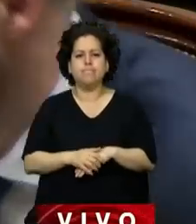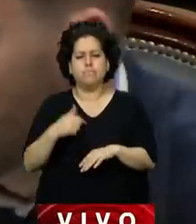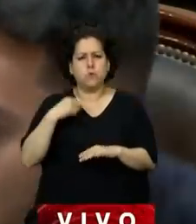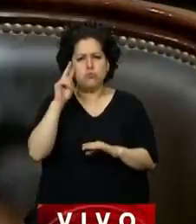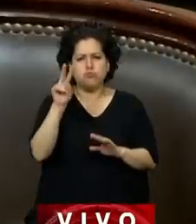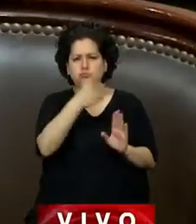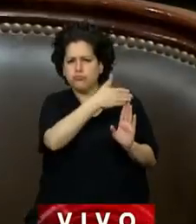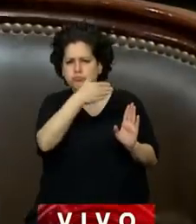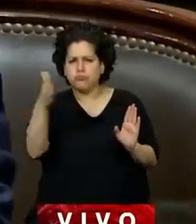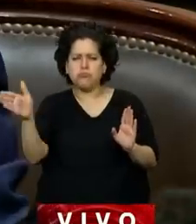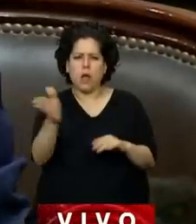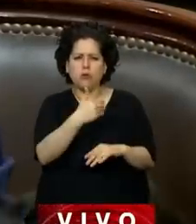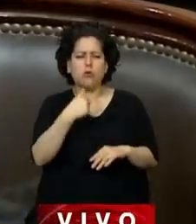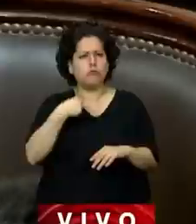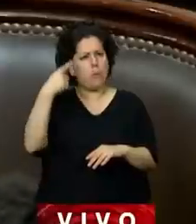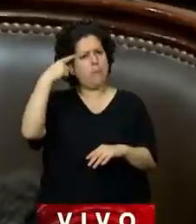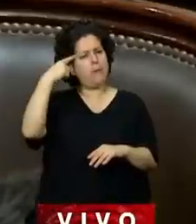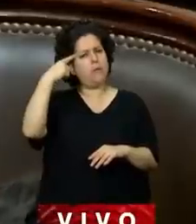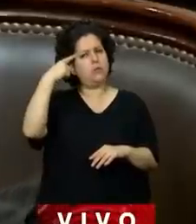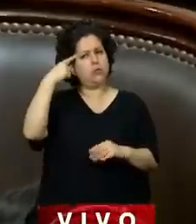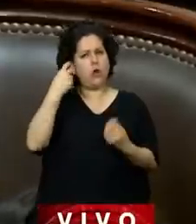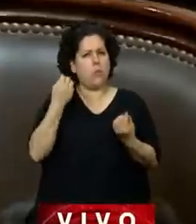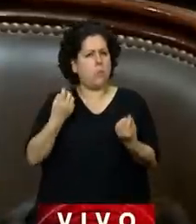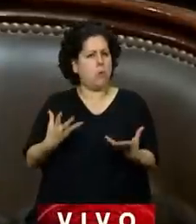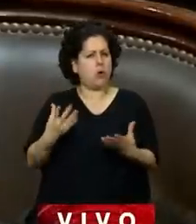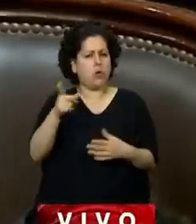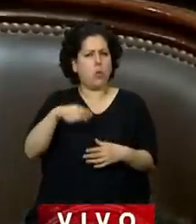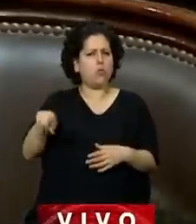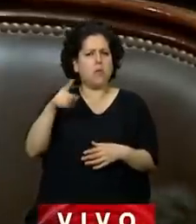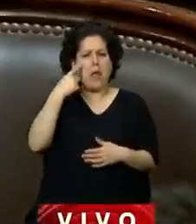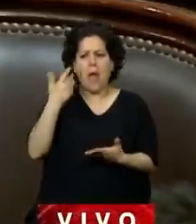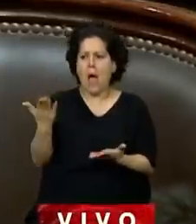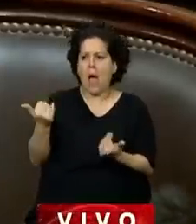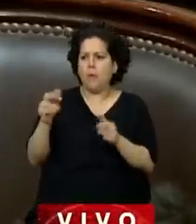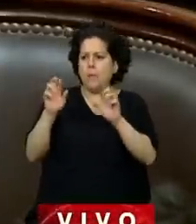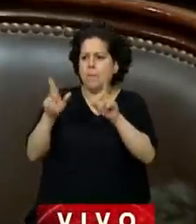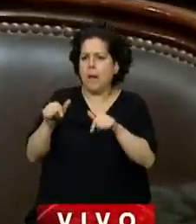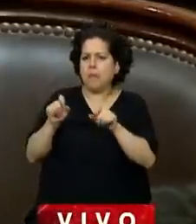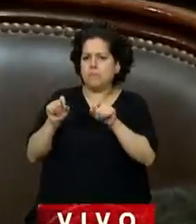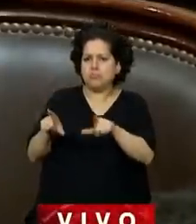Y la primera pregunta que me formulo es ¿por qué no aplican su plan?